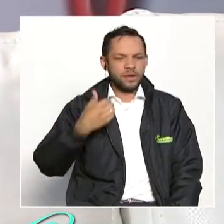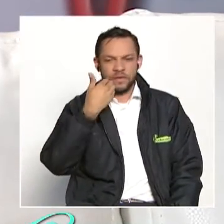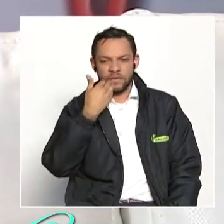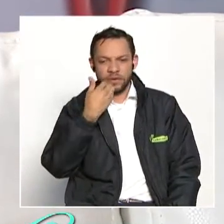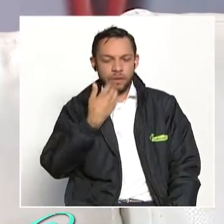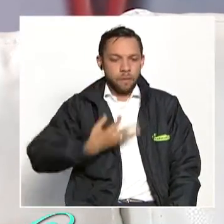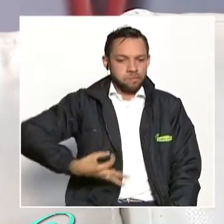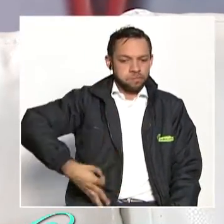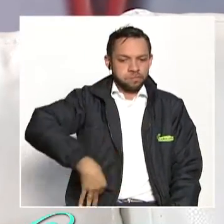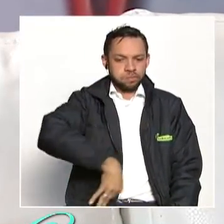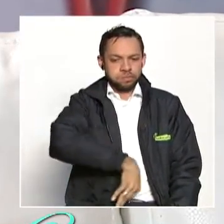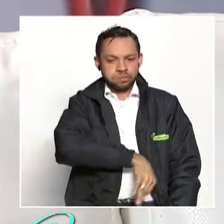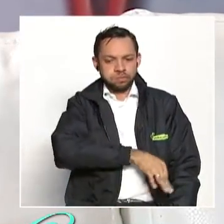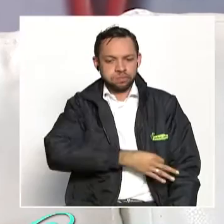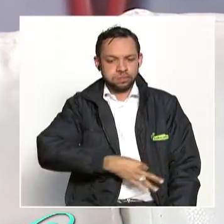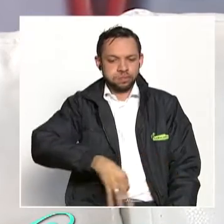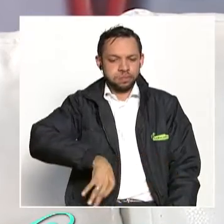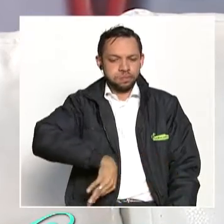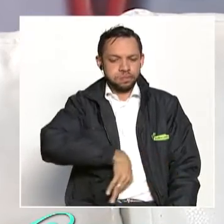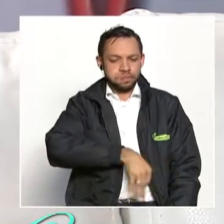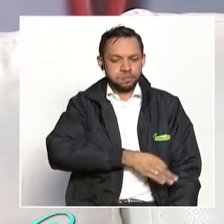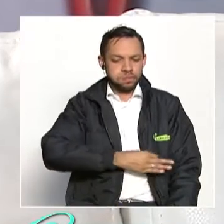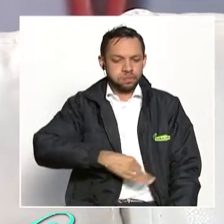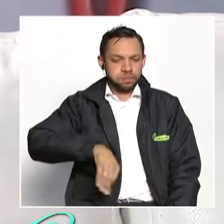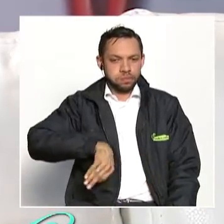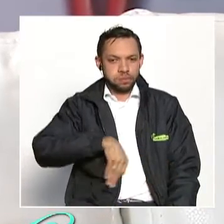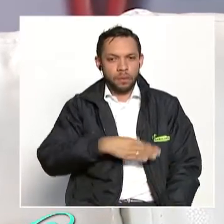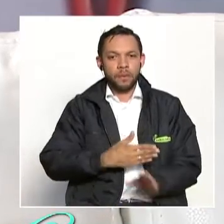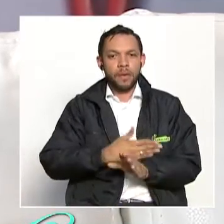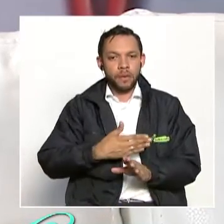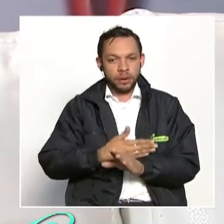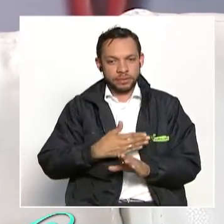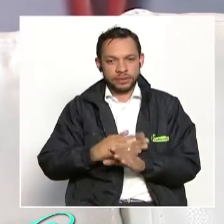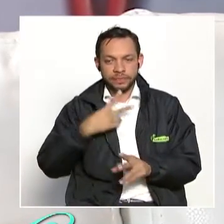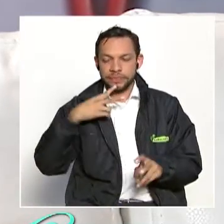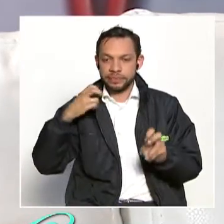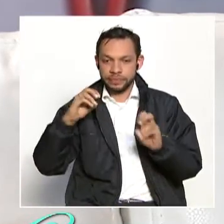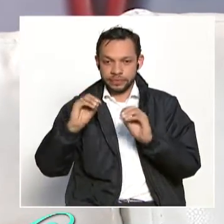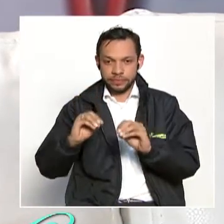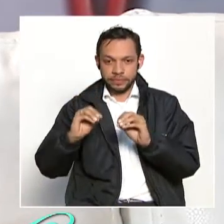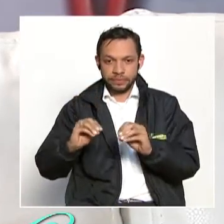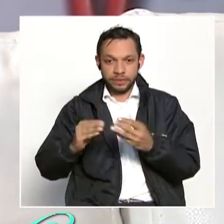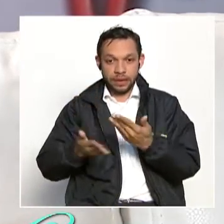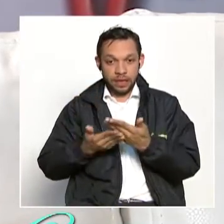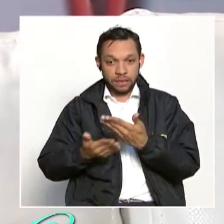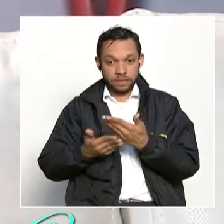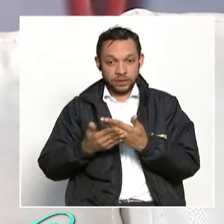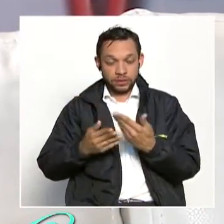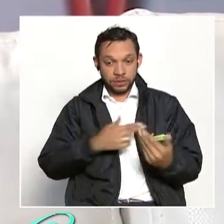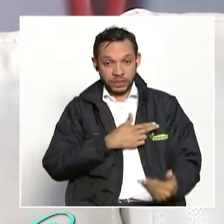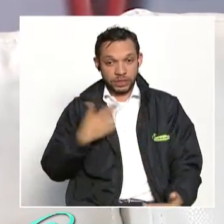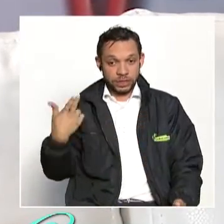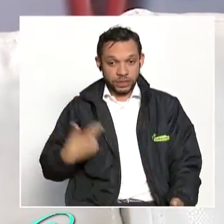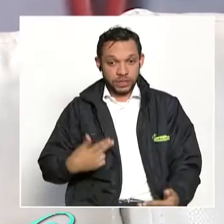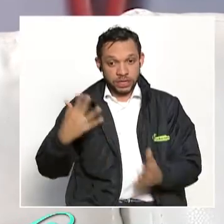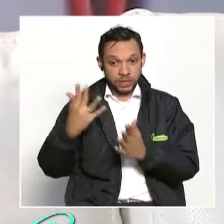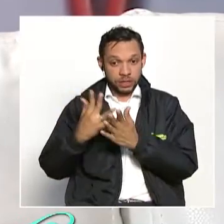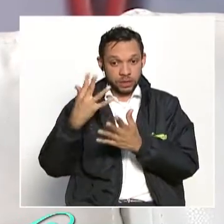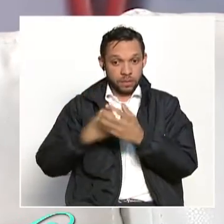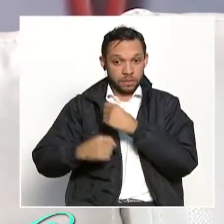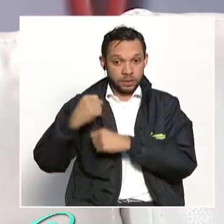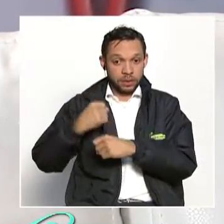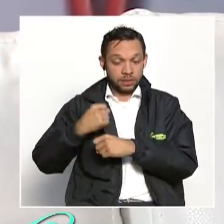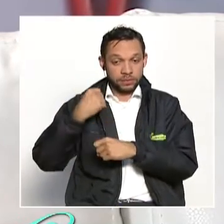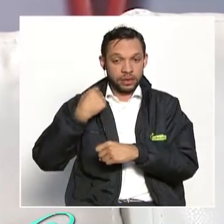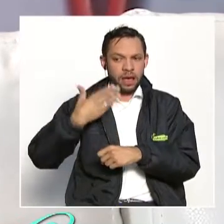el intestino, especialmente en el colon. Y el mismo Wang Ti decía en ese Tratado de Medicina Interna, que es, como les digo, se considera el